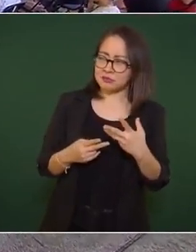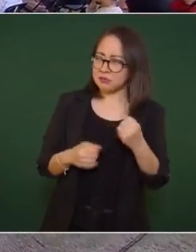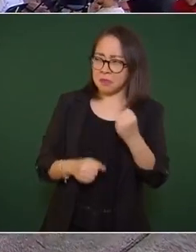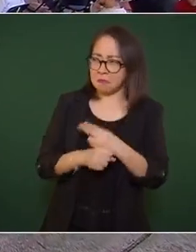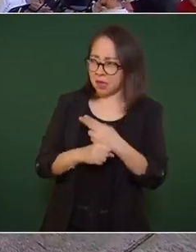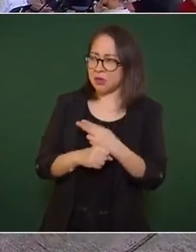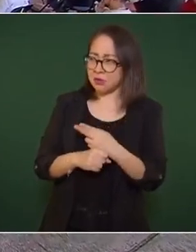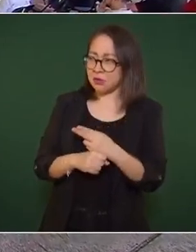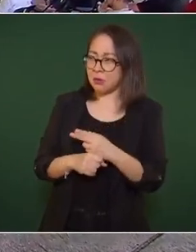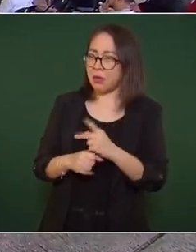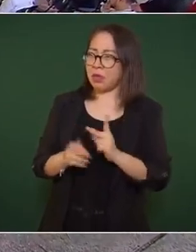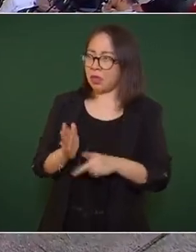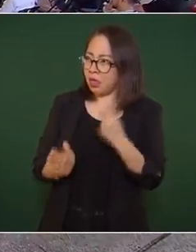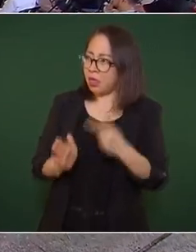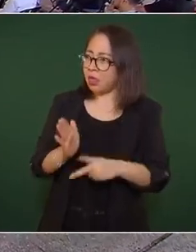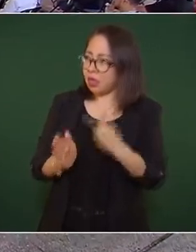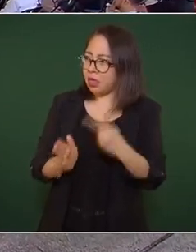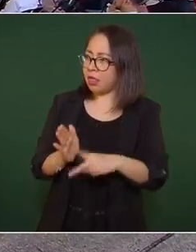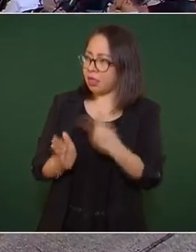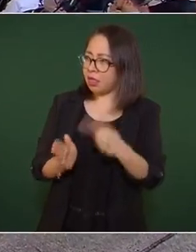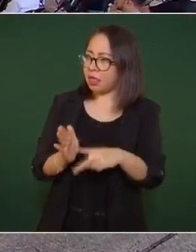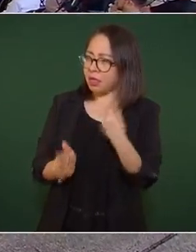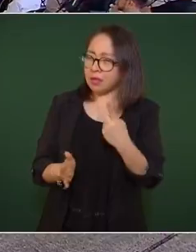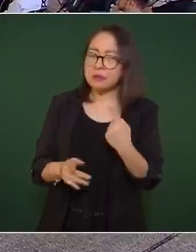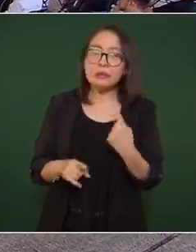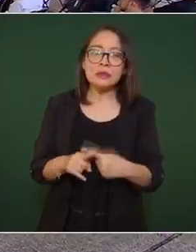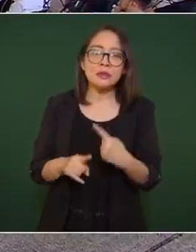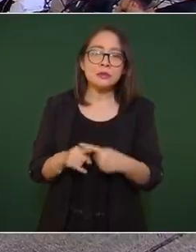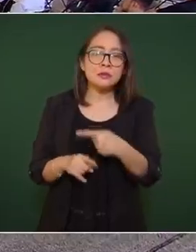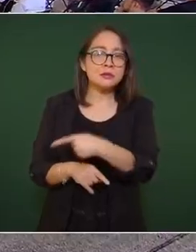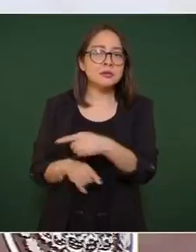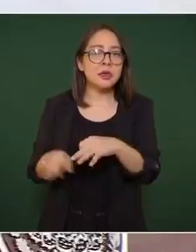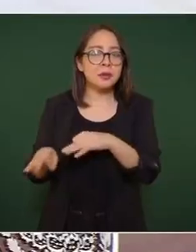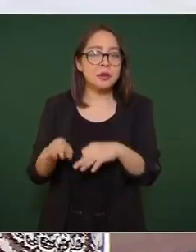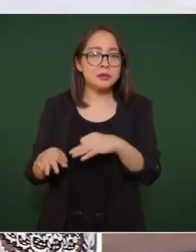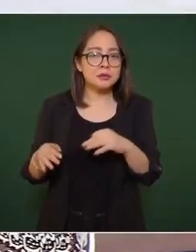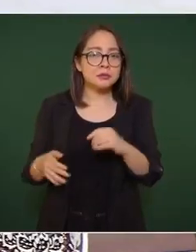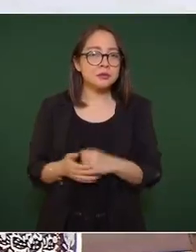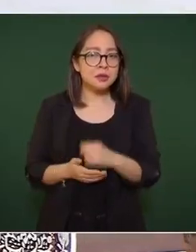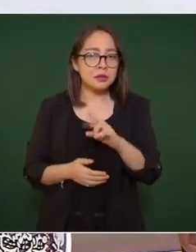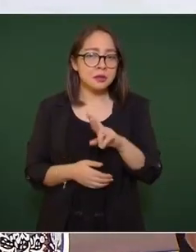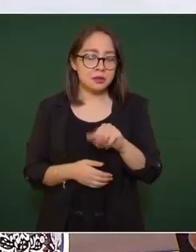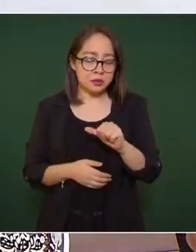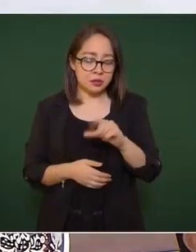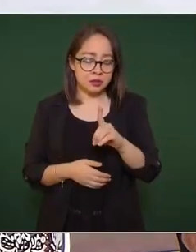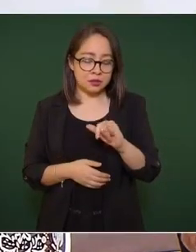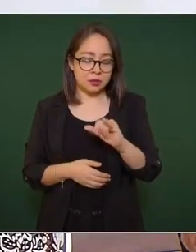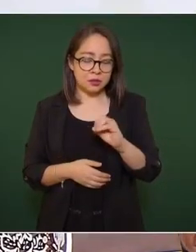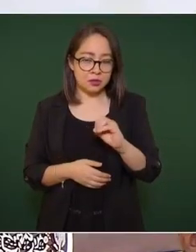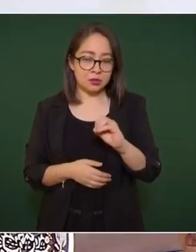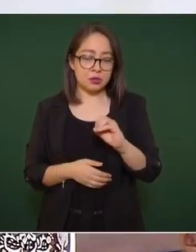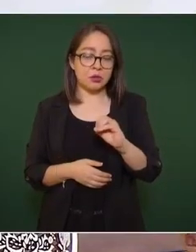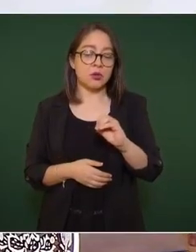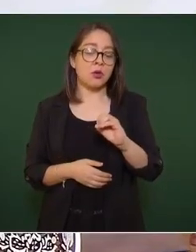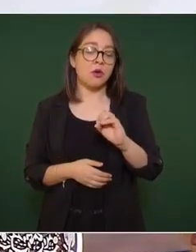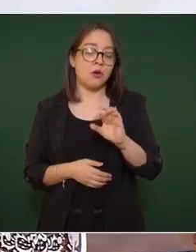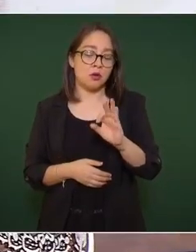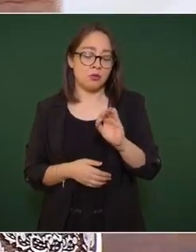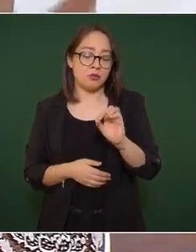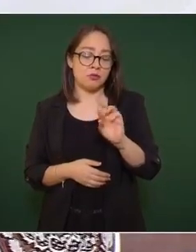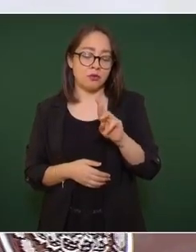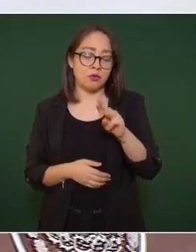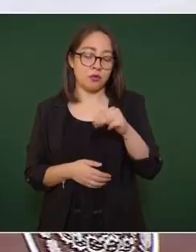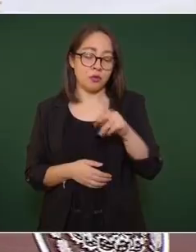temprano, uno tras otro. ¿Quiénes están ahí en Radio Fórmula? Ciro Gómez Leiva, Joaquín López Dóriga,